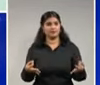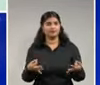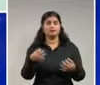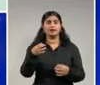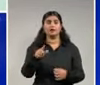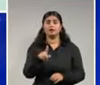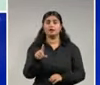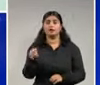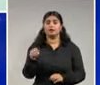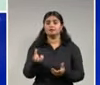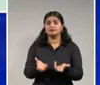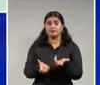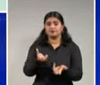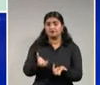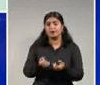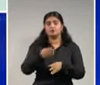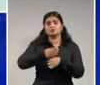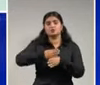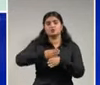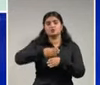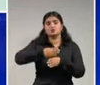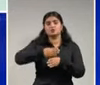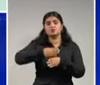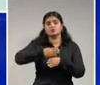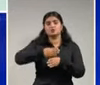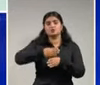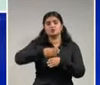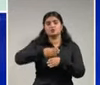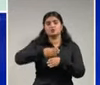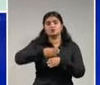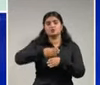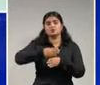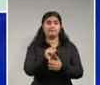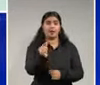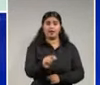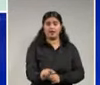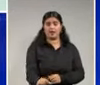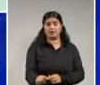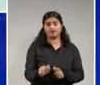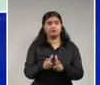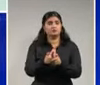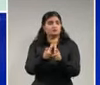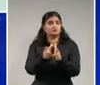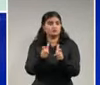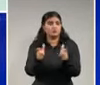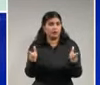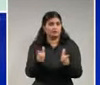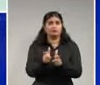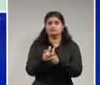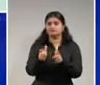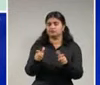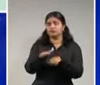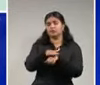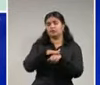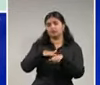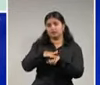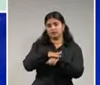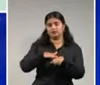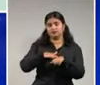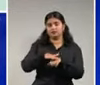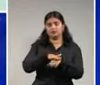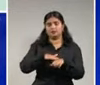Cienfuegos, Santiago de Cuba y Mayabeque. Esto, disculpen, me dije